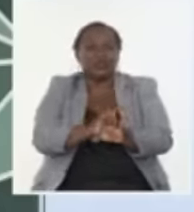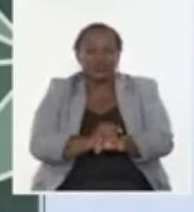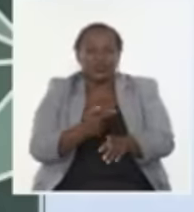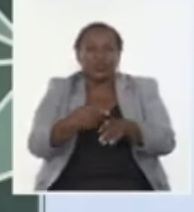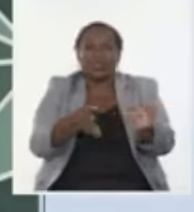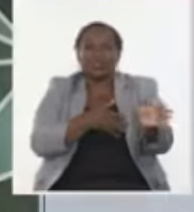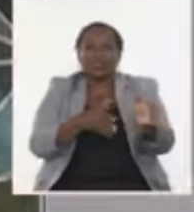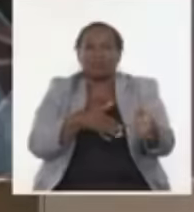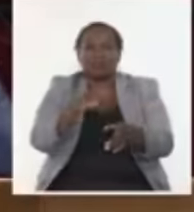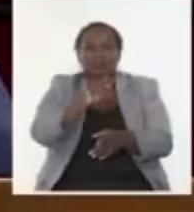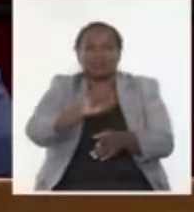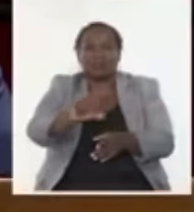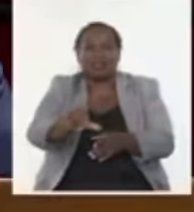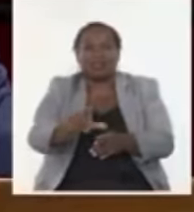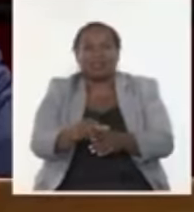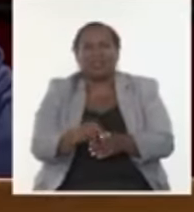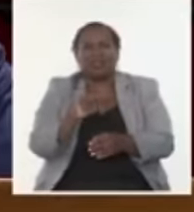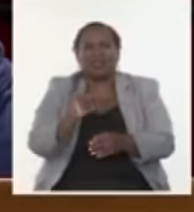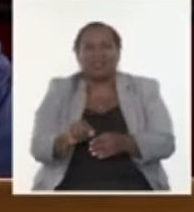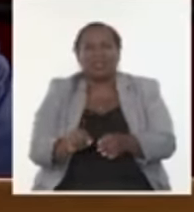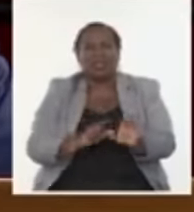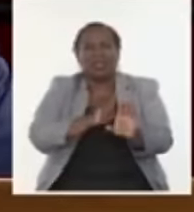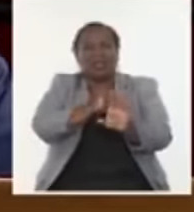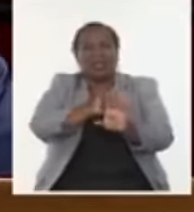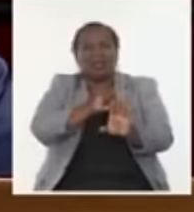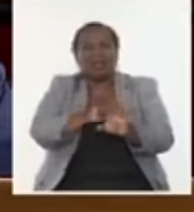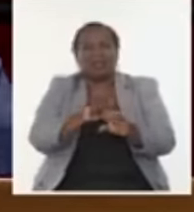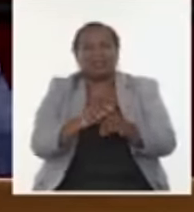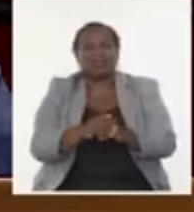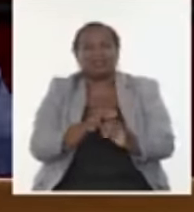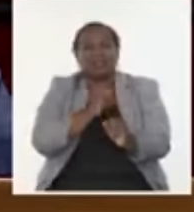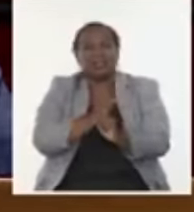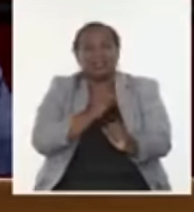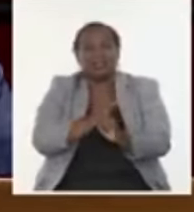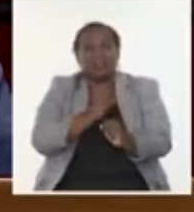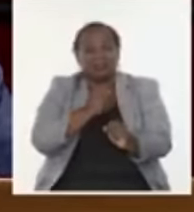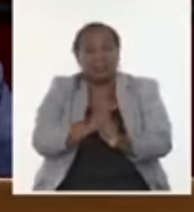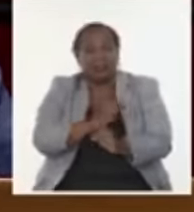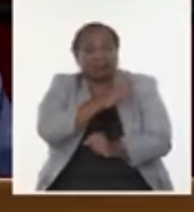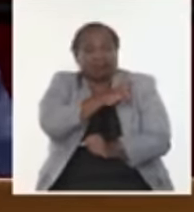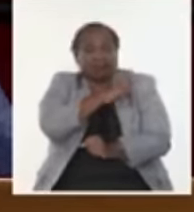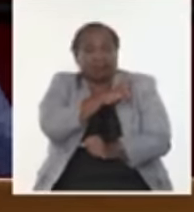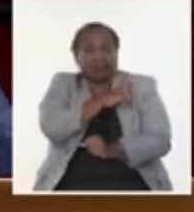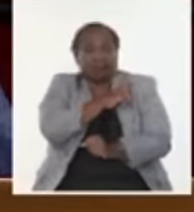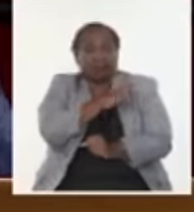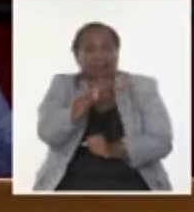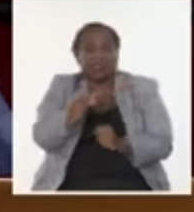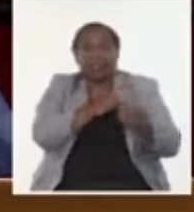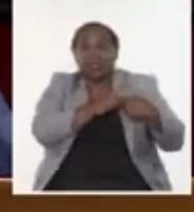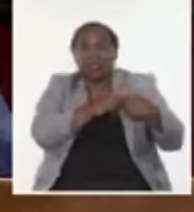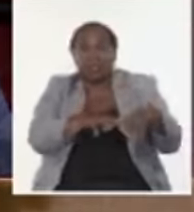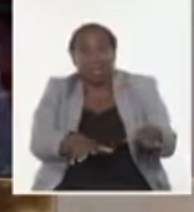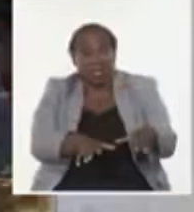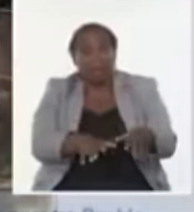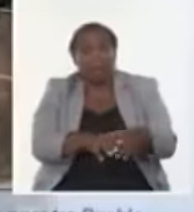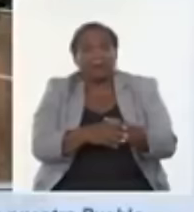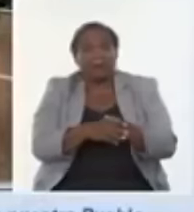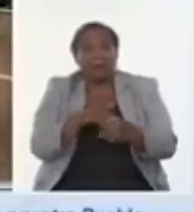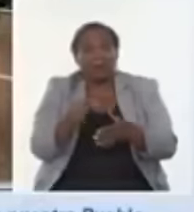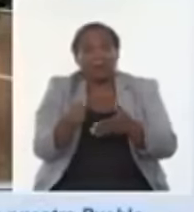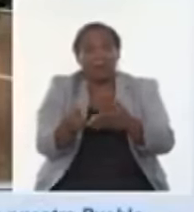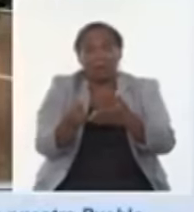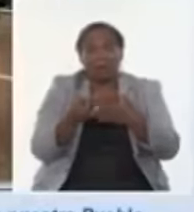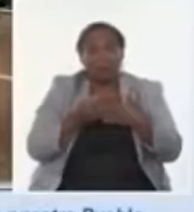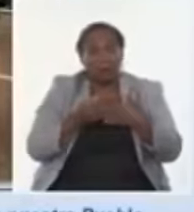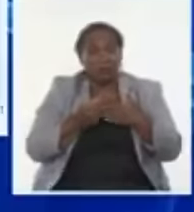indisciplinas sociales y la ilegalidad, al trabajo con los cuadros y con el ejemplo y la presencia y apoyo